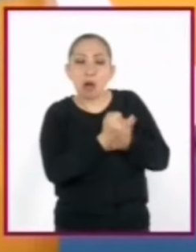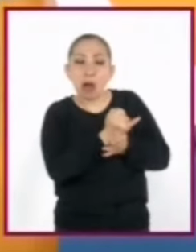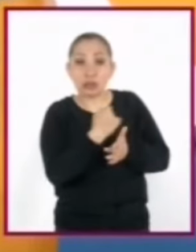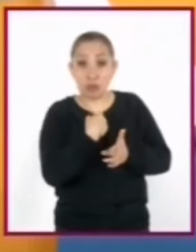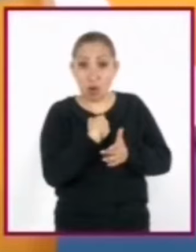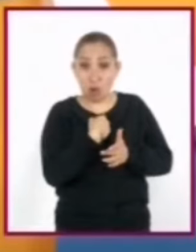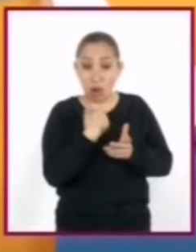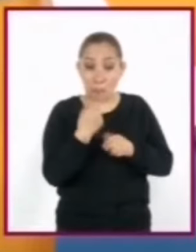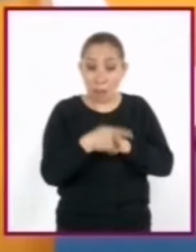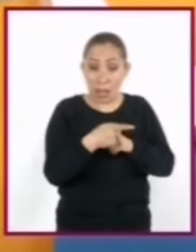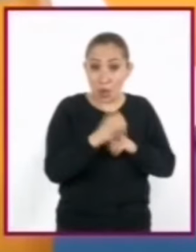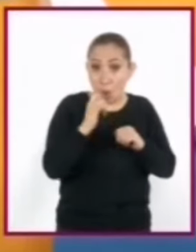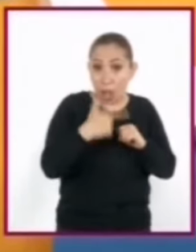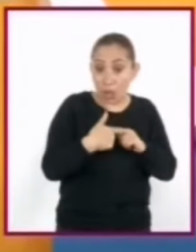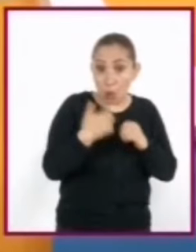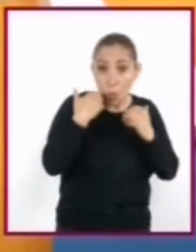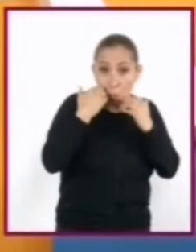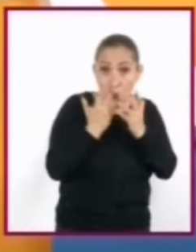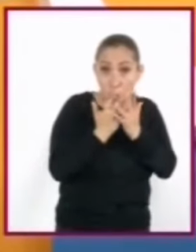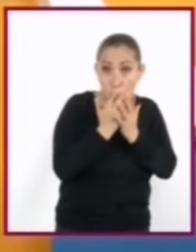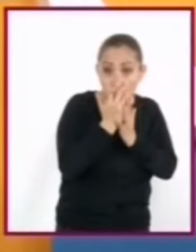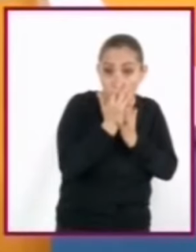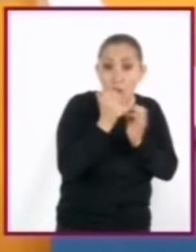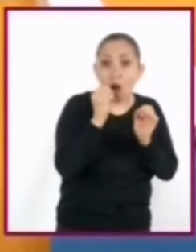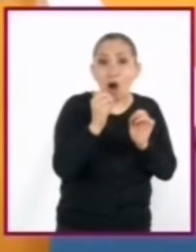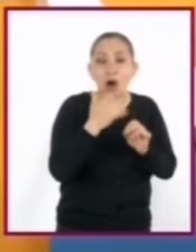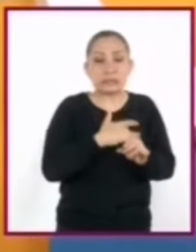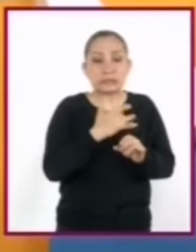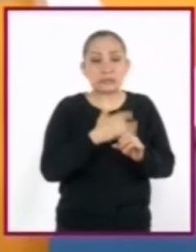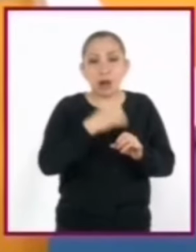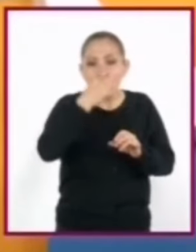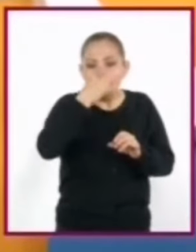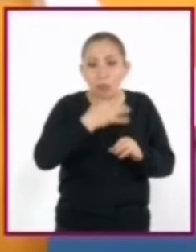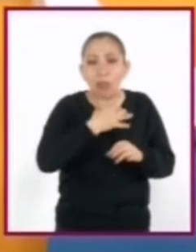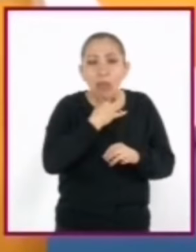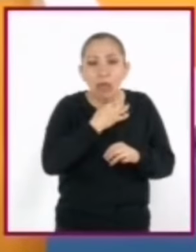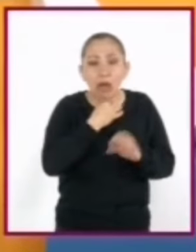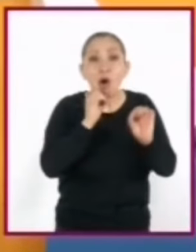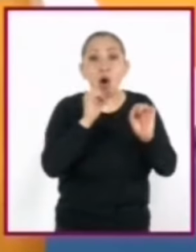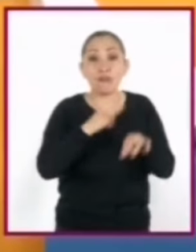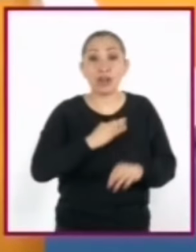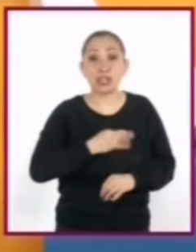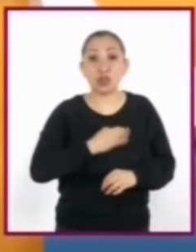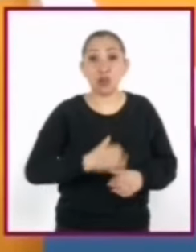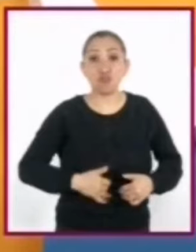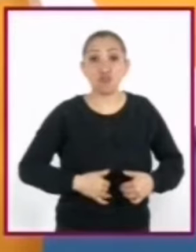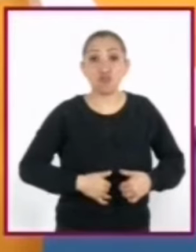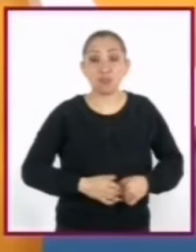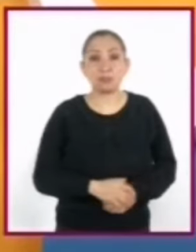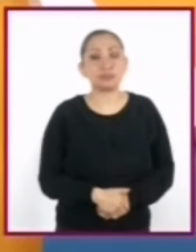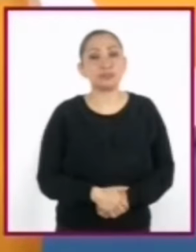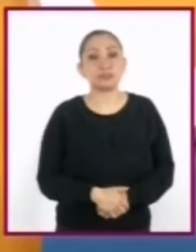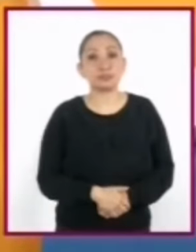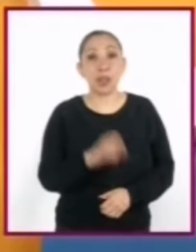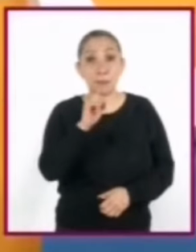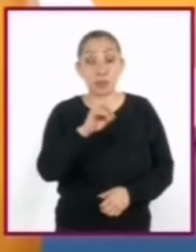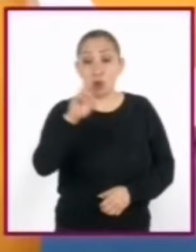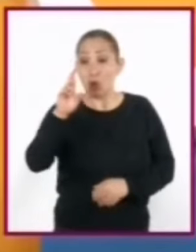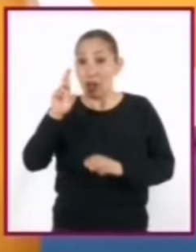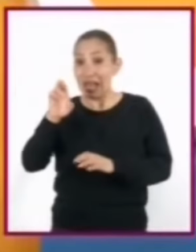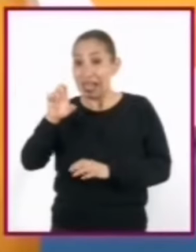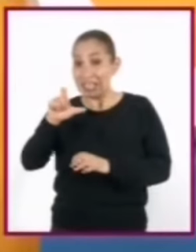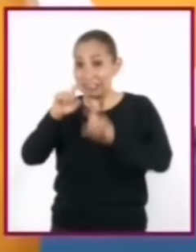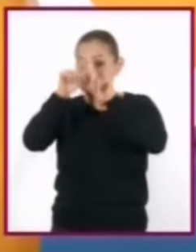si estoy en riesgo de tener fiebre, como un síntoma de resfriado o de infección estomacal. Con la